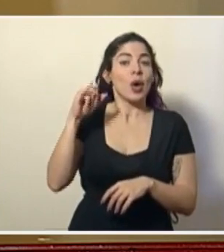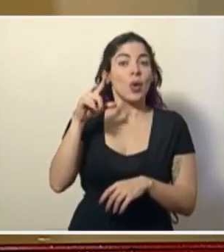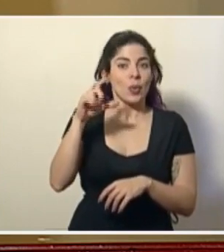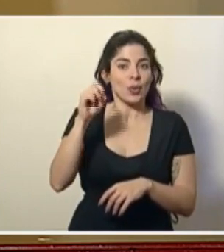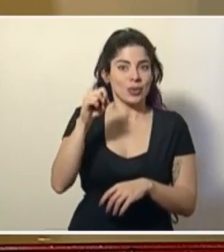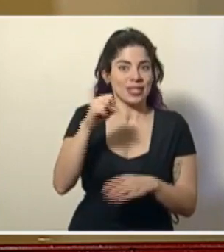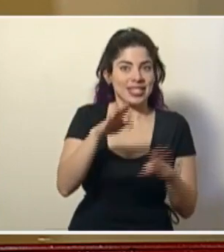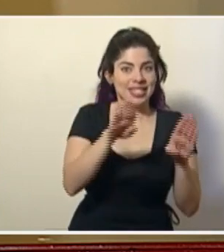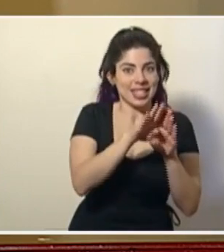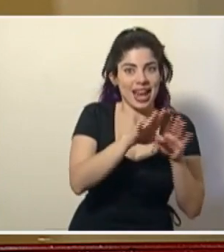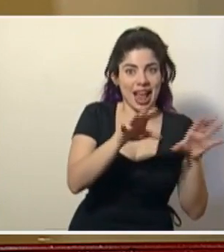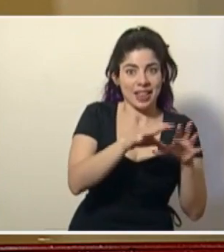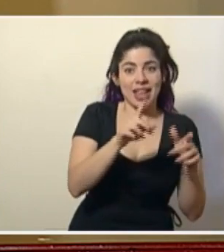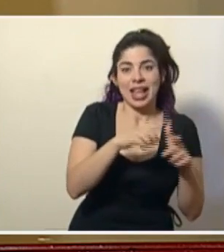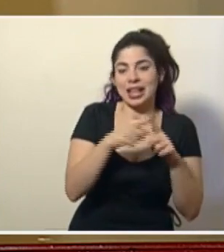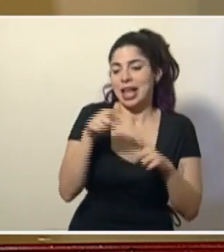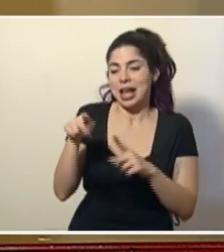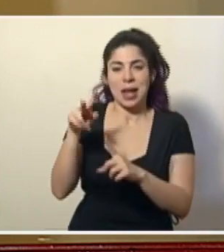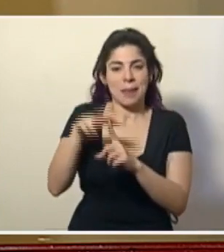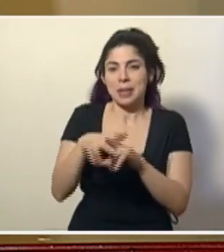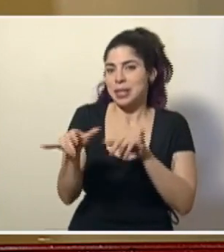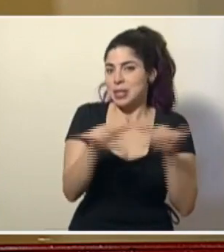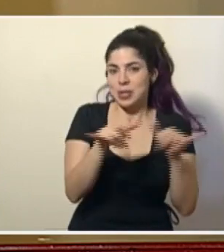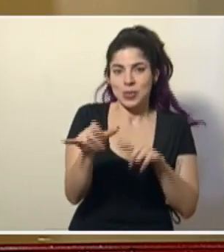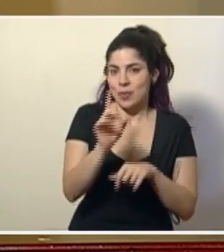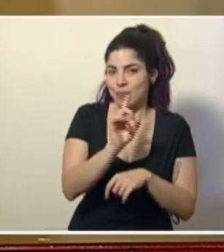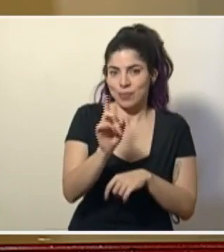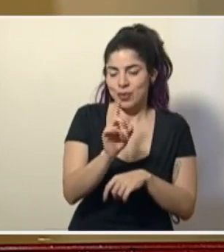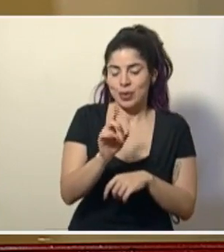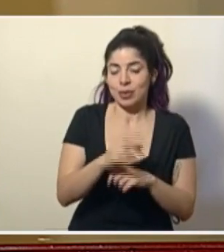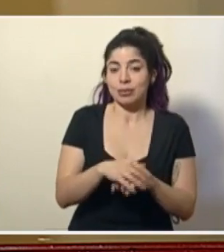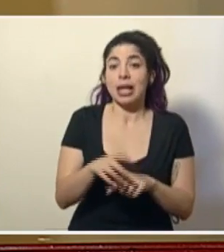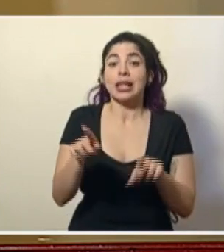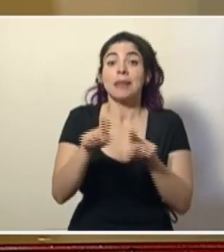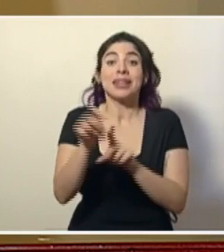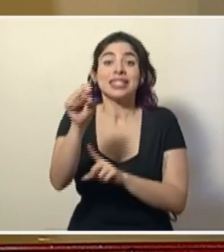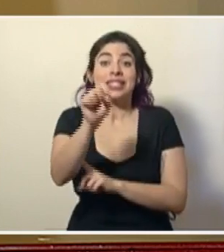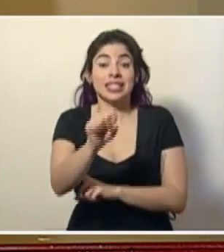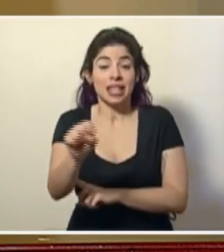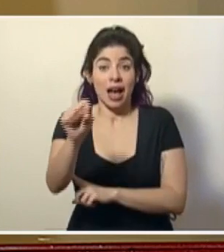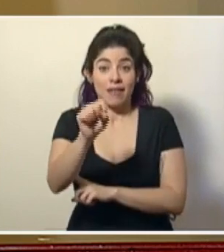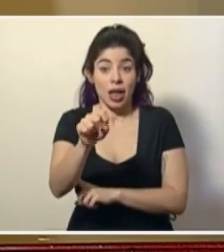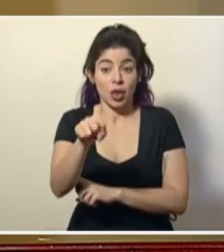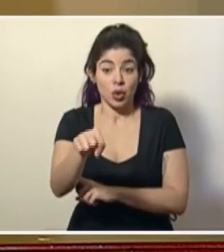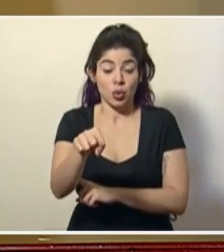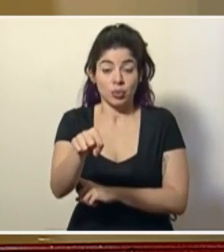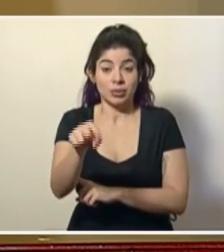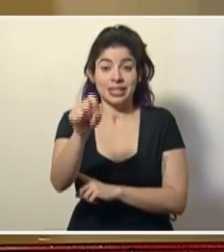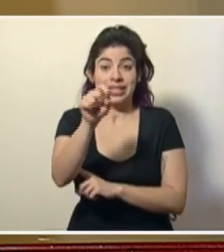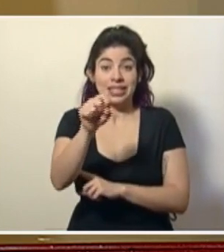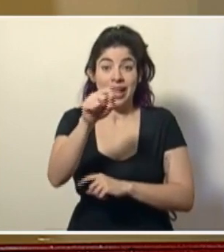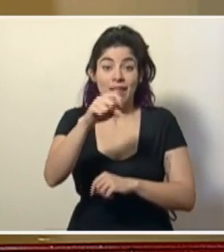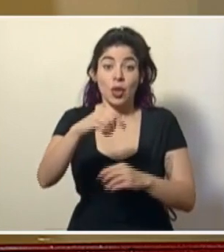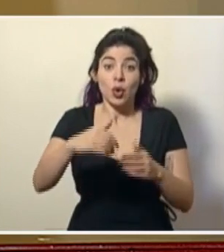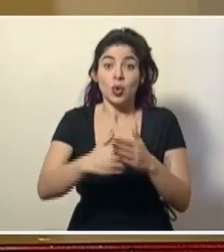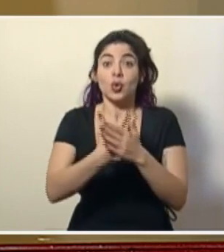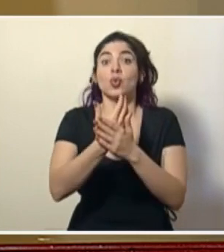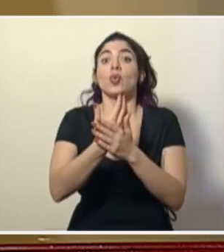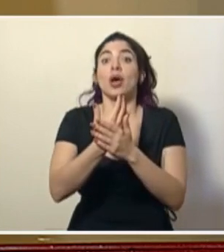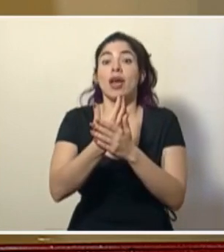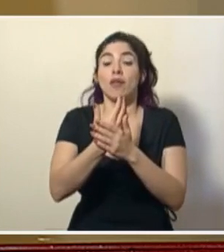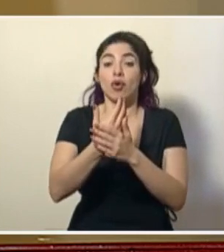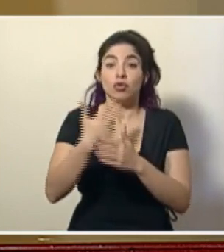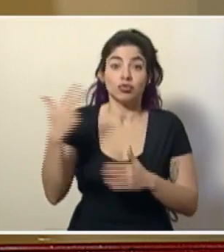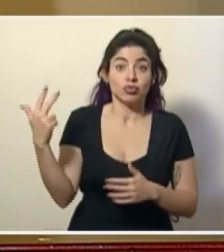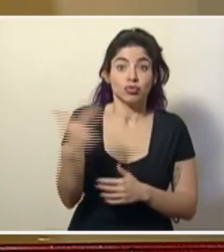de julio. Por lo tanto, la medida no se puede aplicar igual. Y más bien, el sábado, a partir de las nuevas corridas